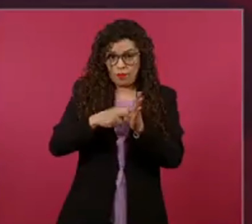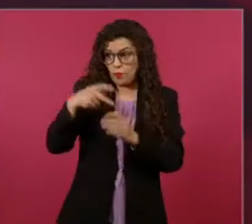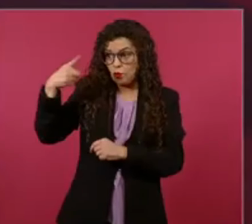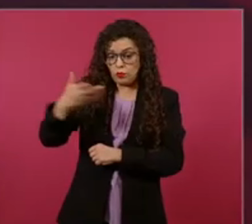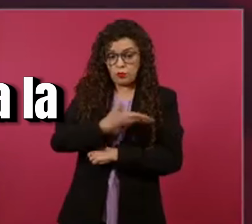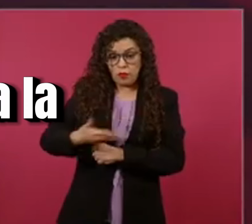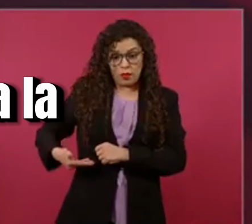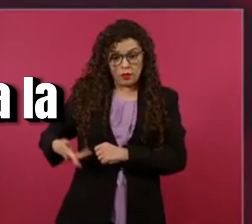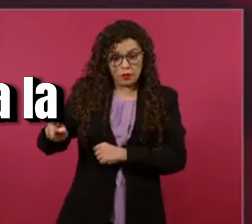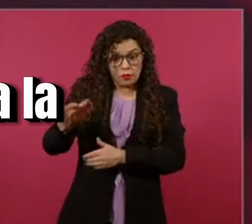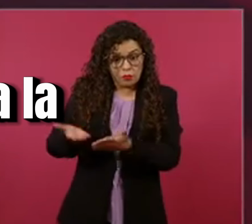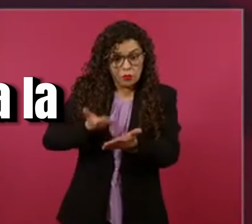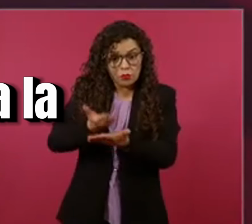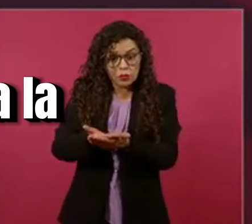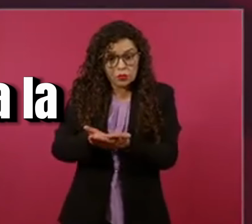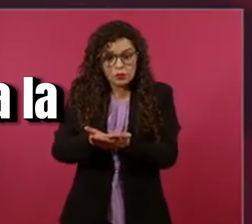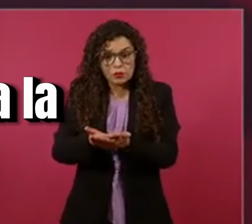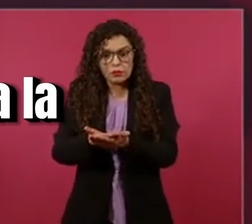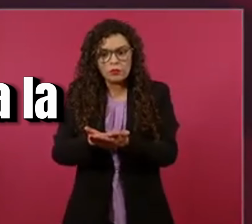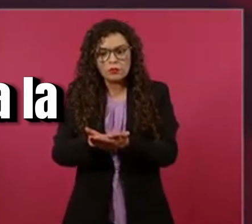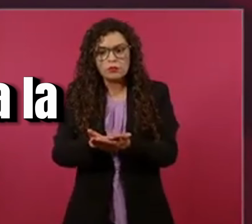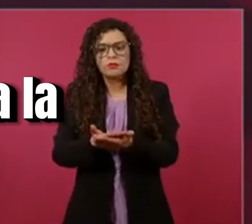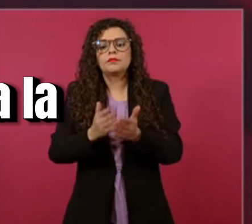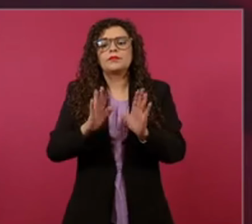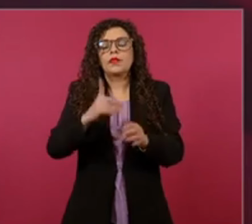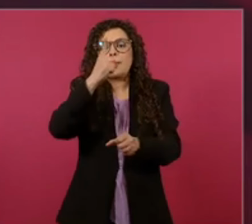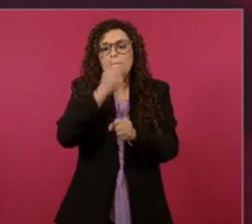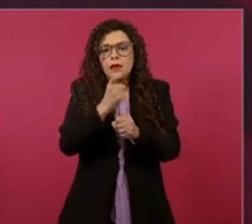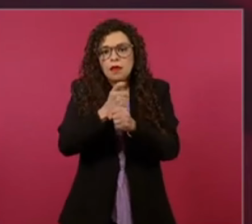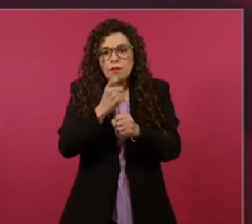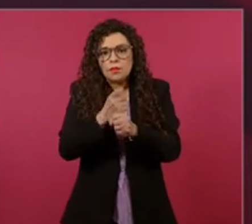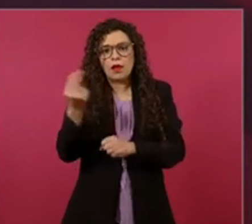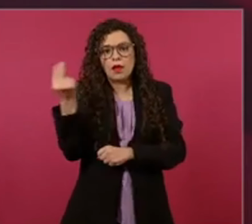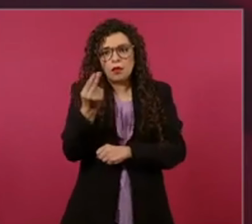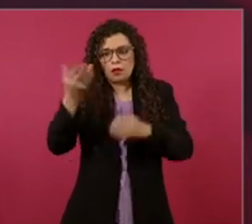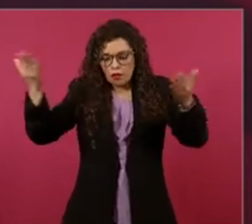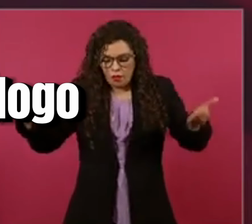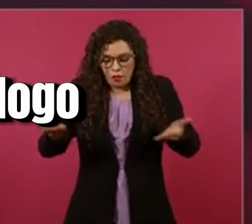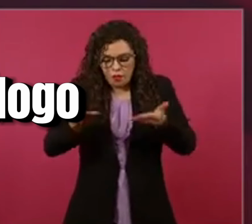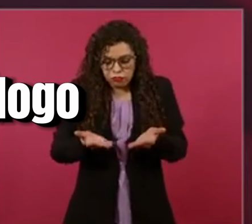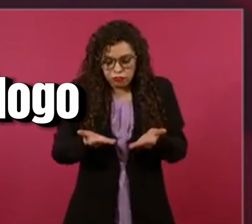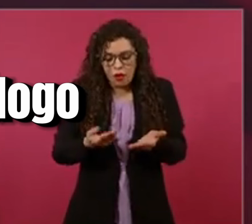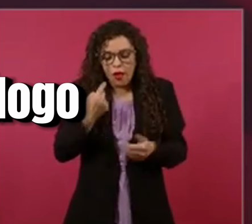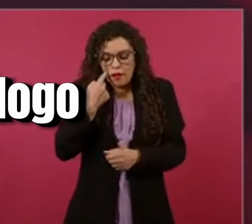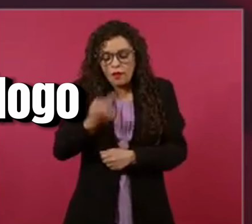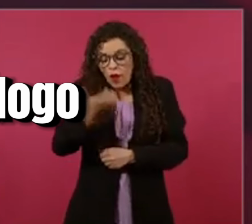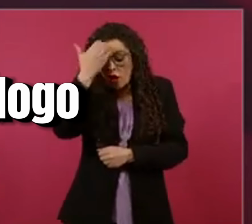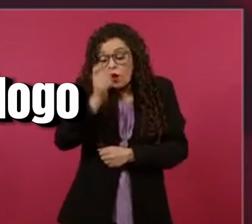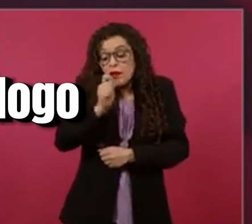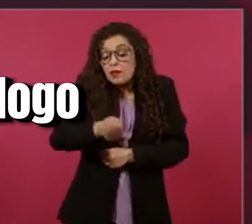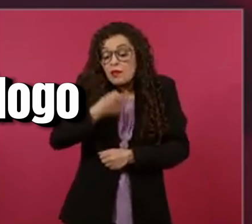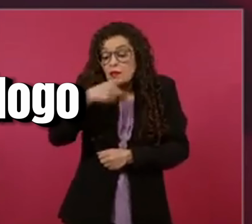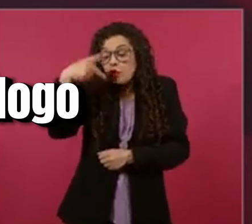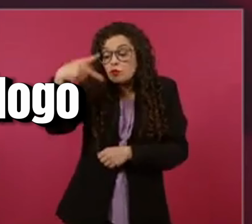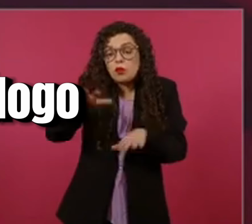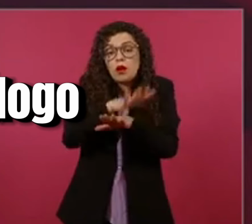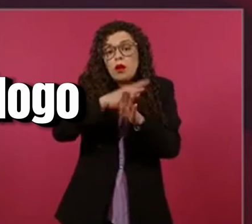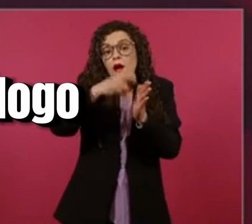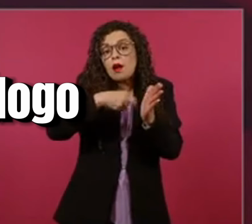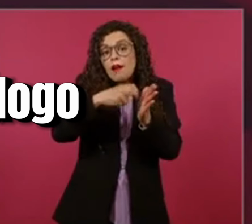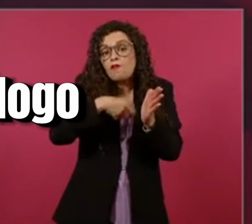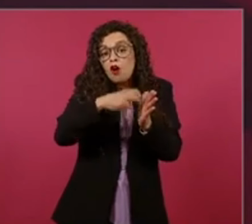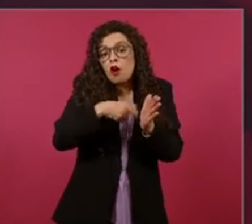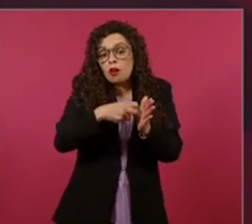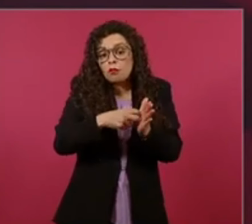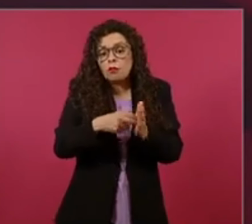abra la discusión, que se plantee, que se conozca la reforma, porque eso es importante, y que se abra este espacio de diálogo,